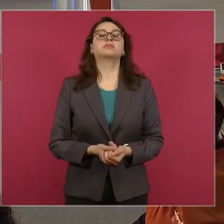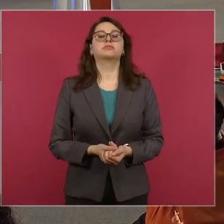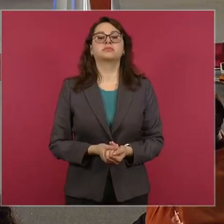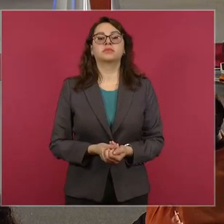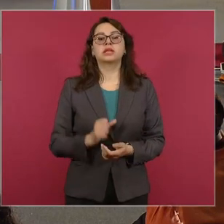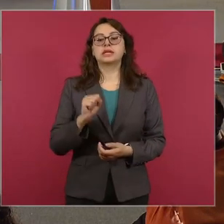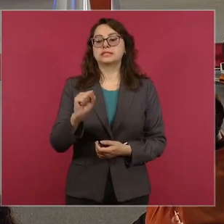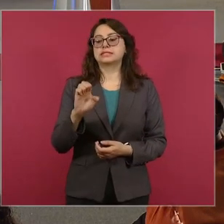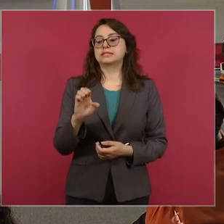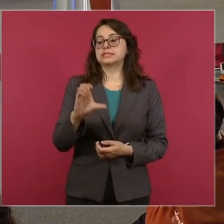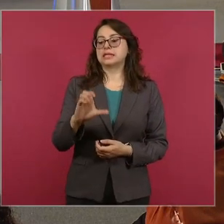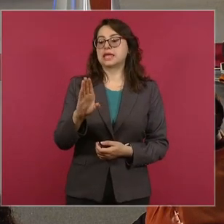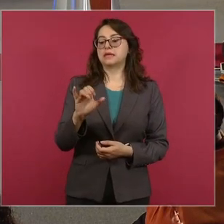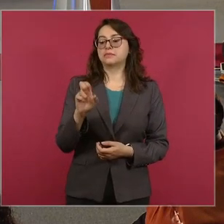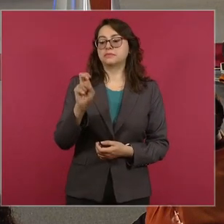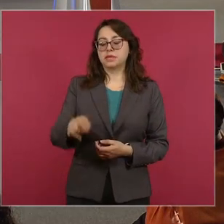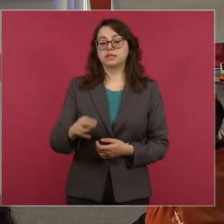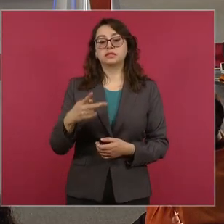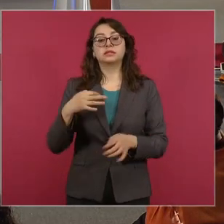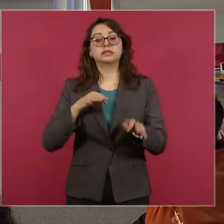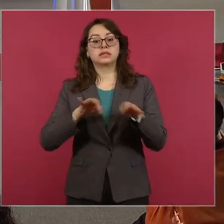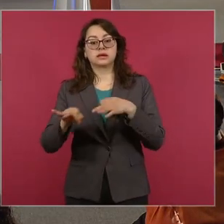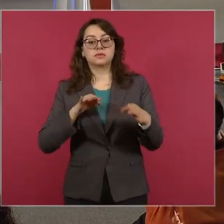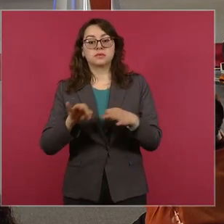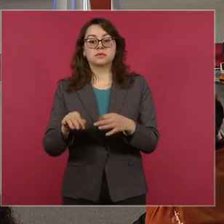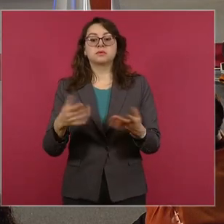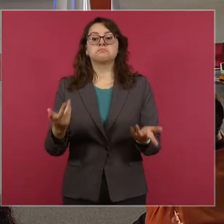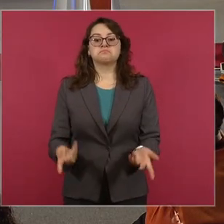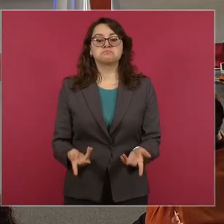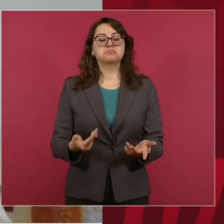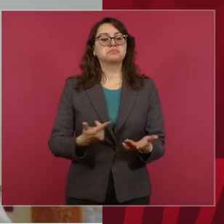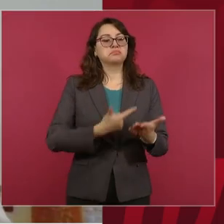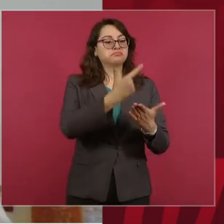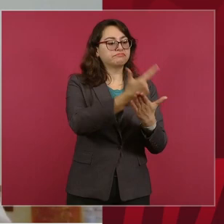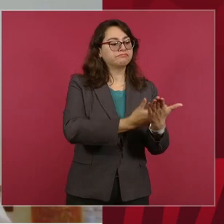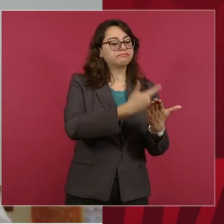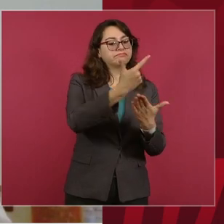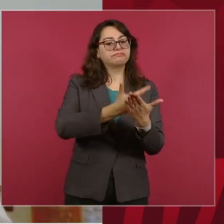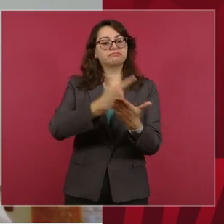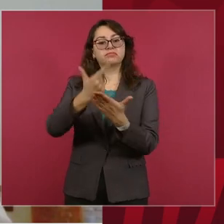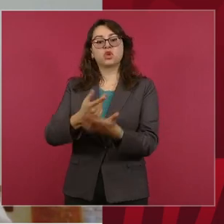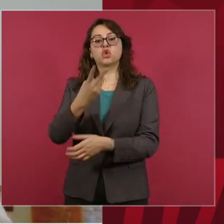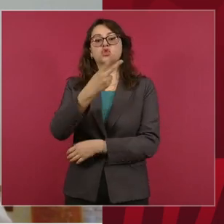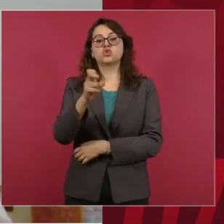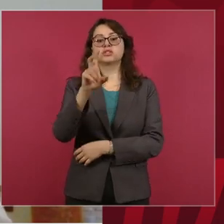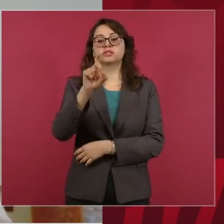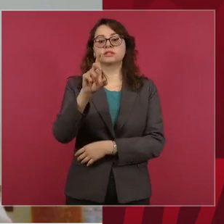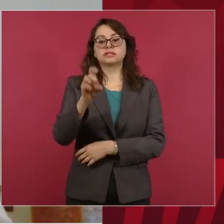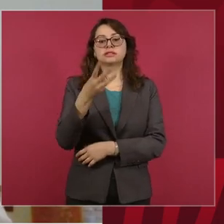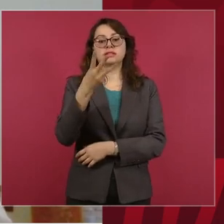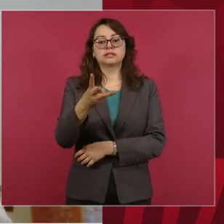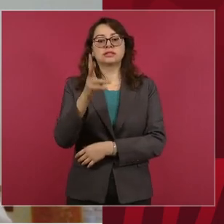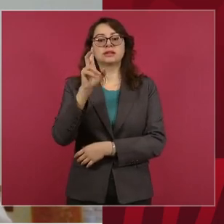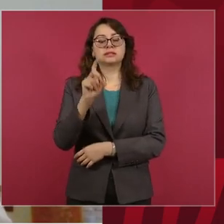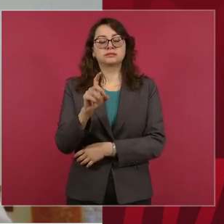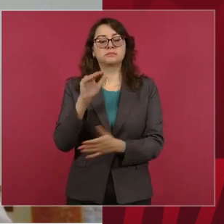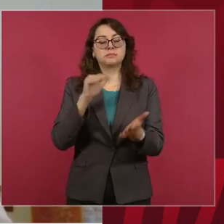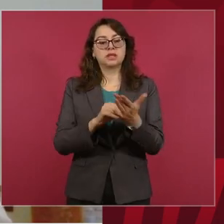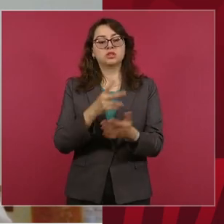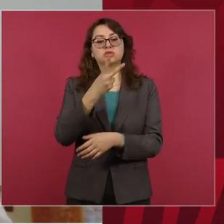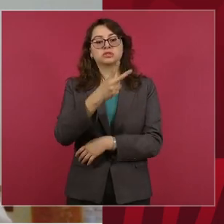Bienestar, se han realizado hasta el día de ayer, 232 mil 345